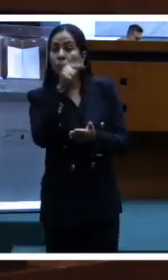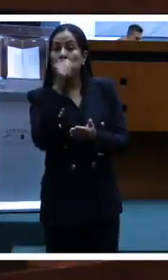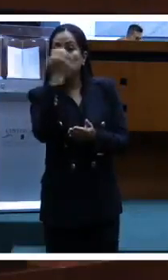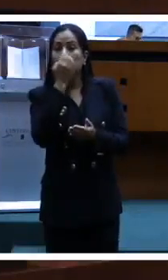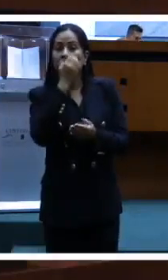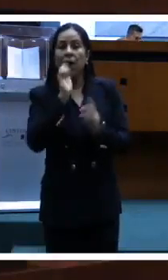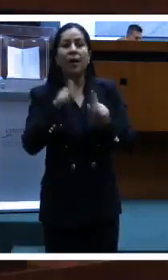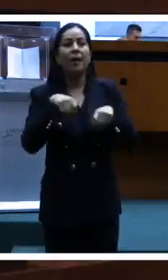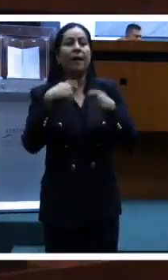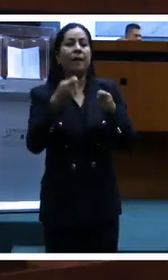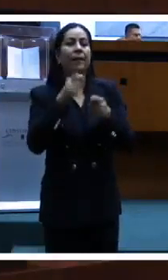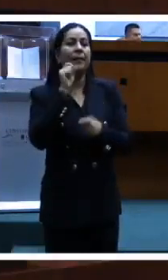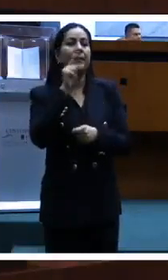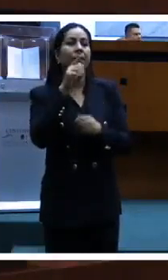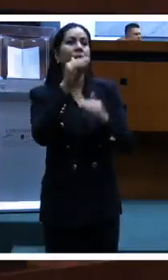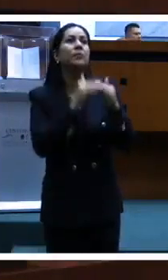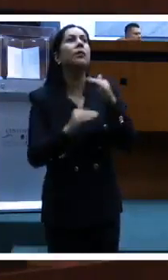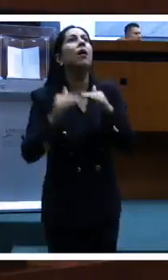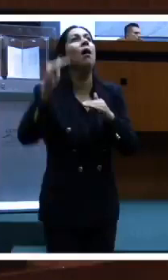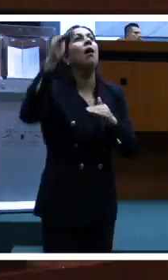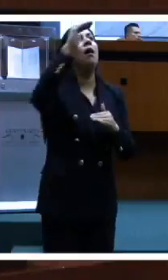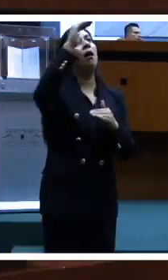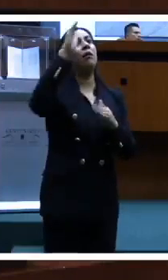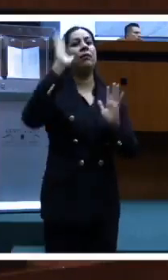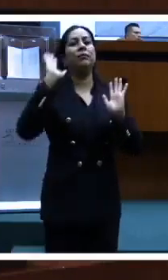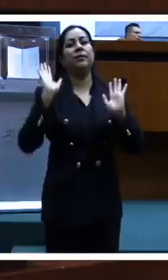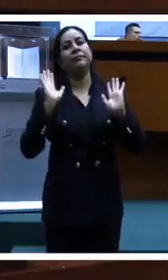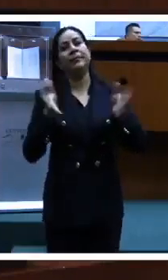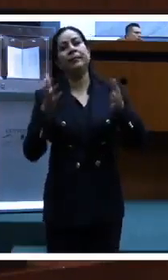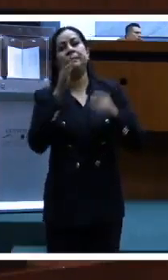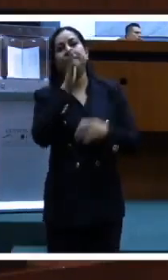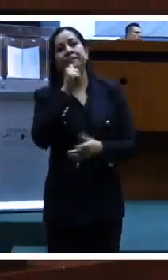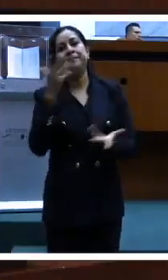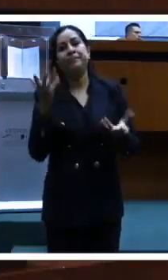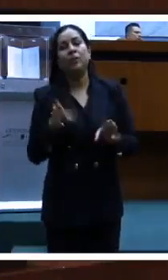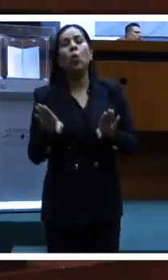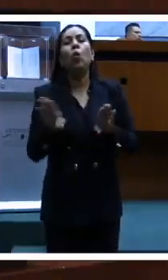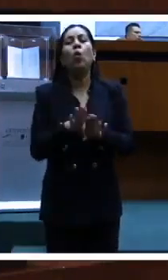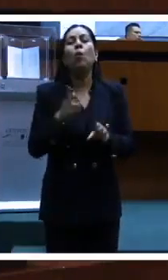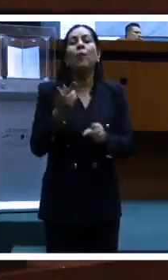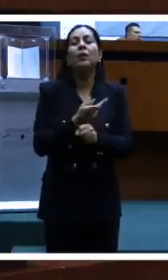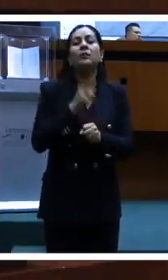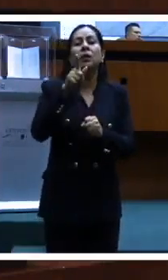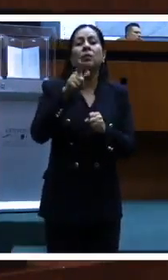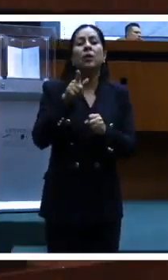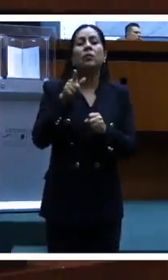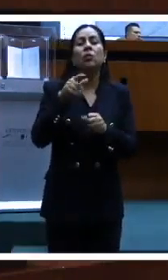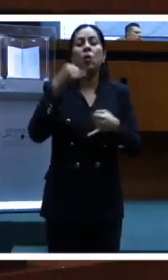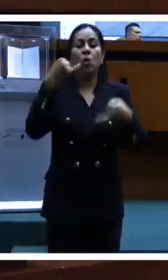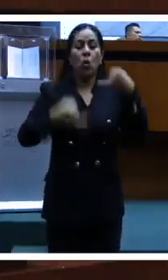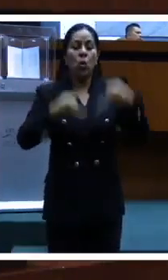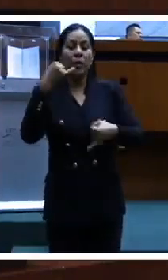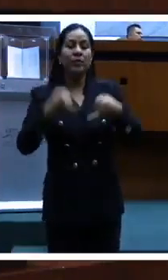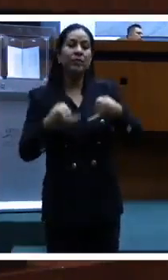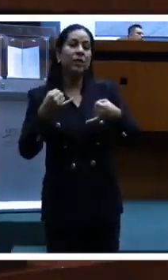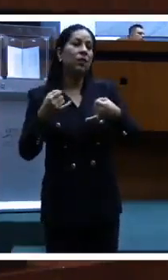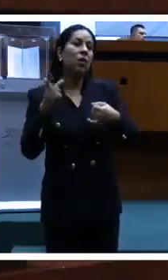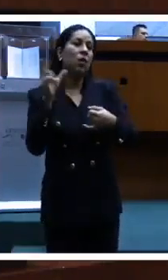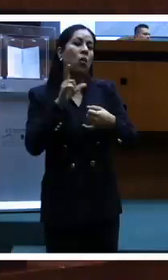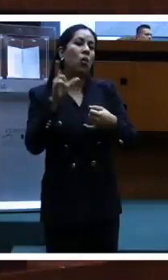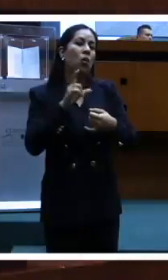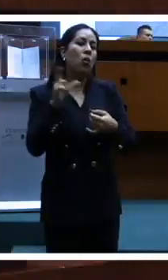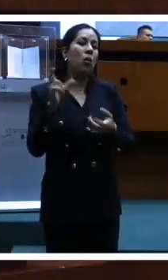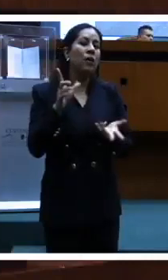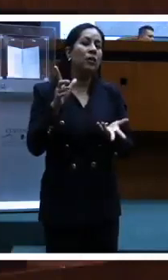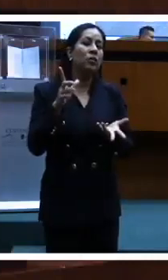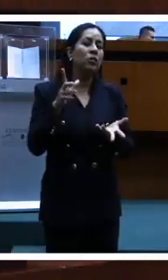se lo asignan en el piso de arriba y hasta ahí llegó la rampa. ¿O qué me dicen de las campañas jurídicas cuando se supone que en